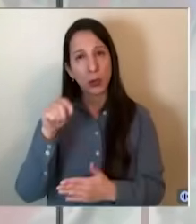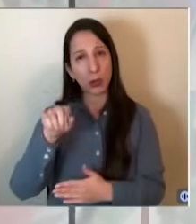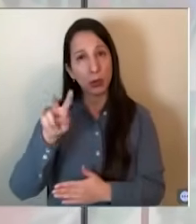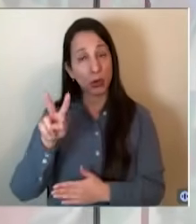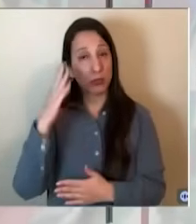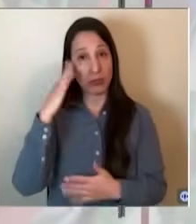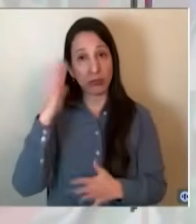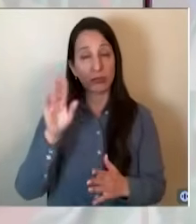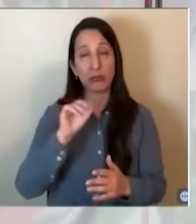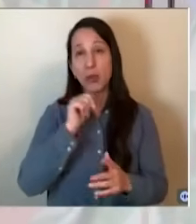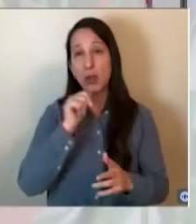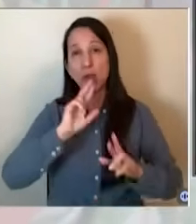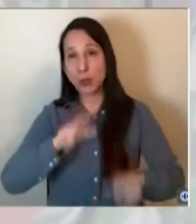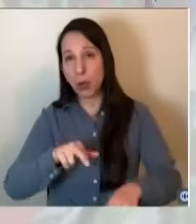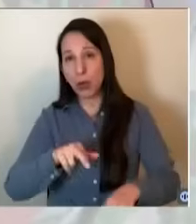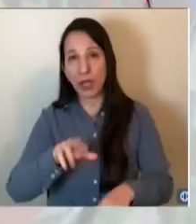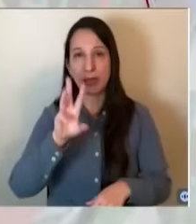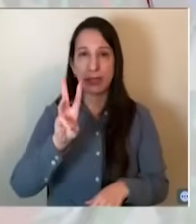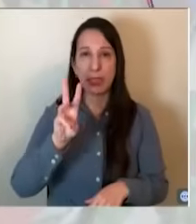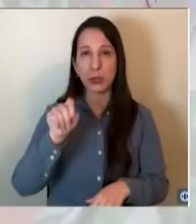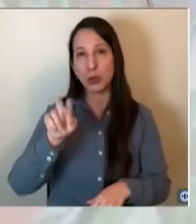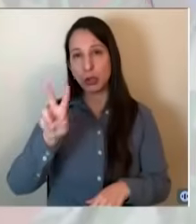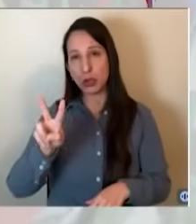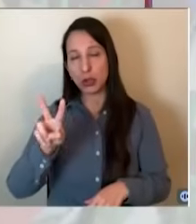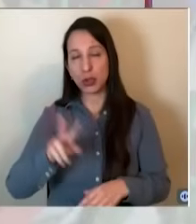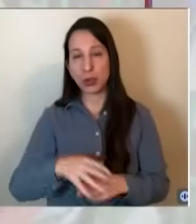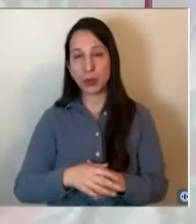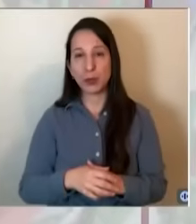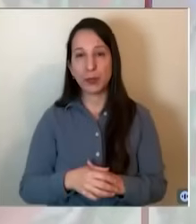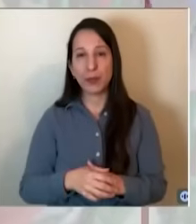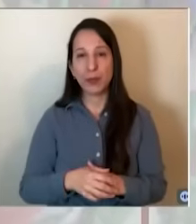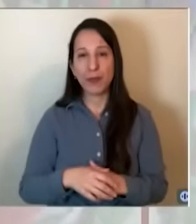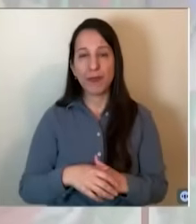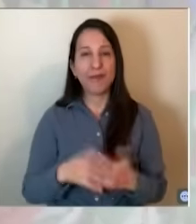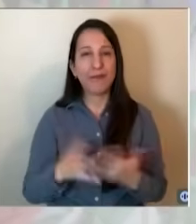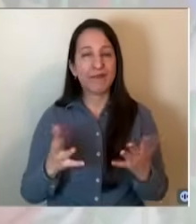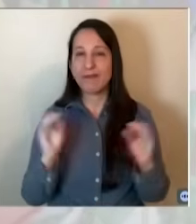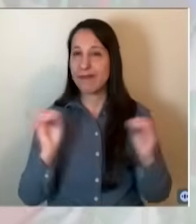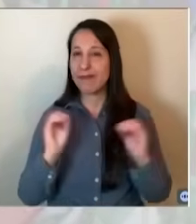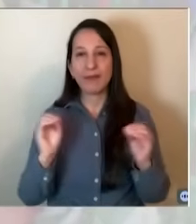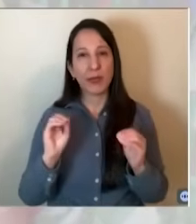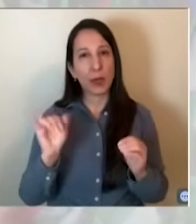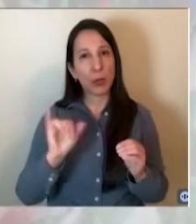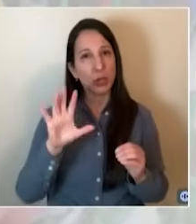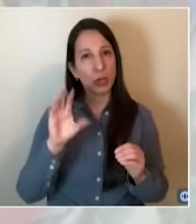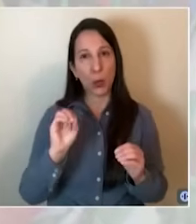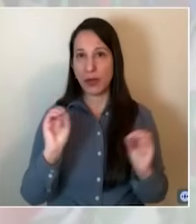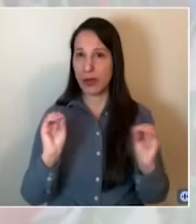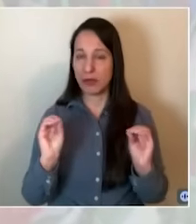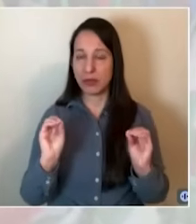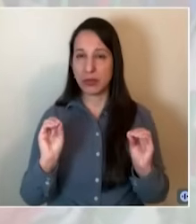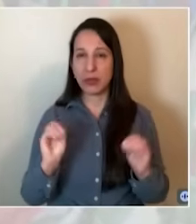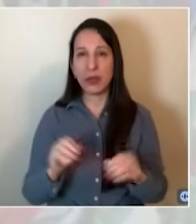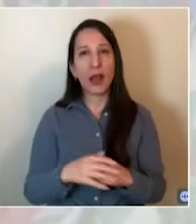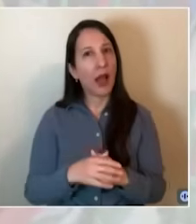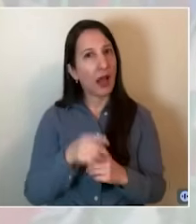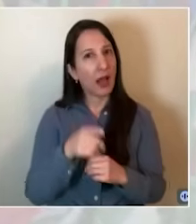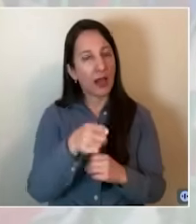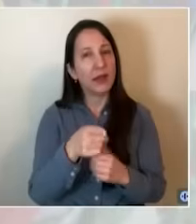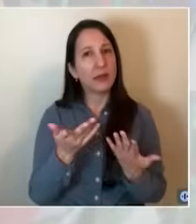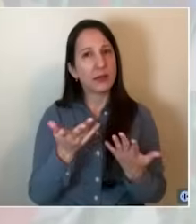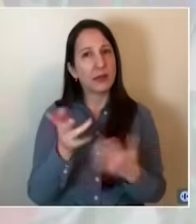responde 6.2. Y Ahí. ninguno como 50. Y ninguno como 50, don Mario, que igual esto